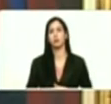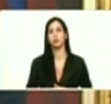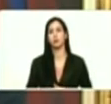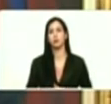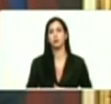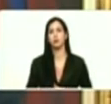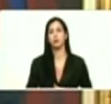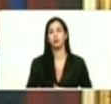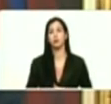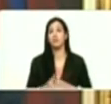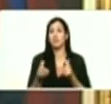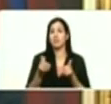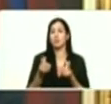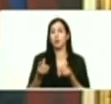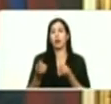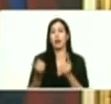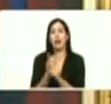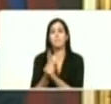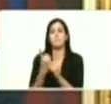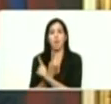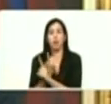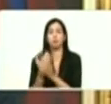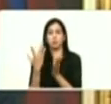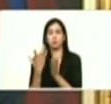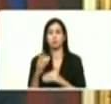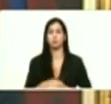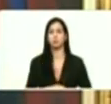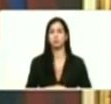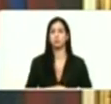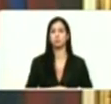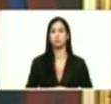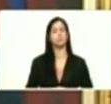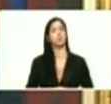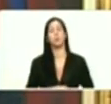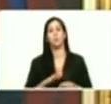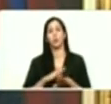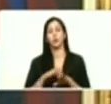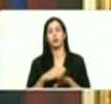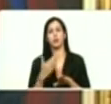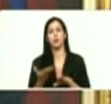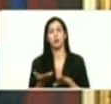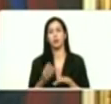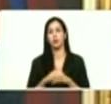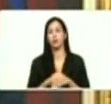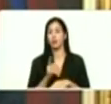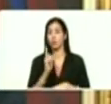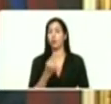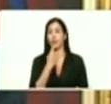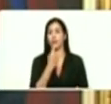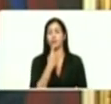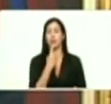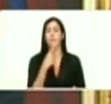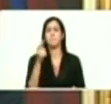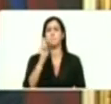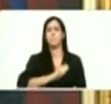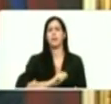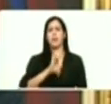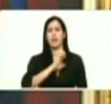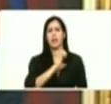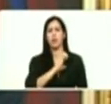financiero cambiario financiero cambiario porque hay que decir que en el mes de enero